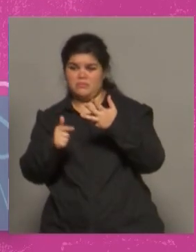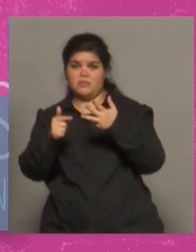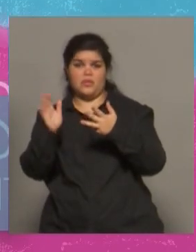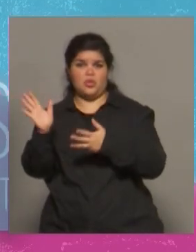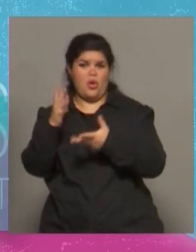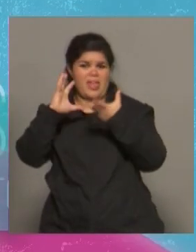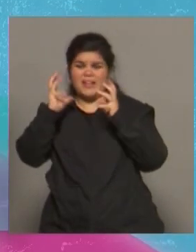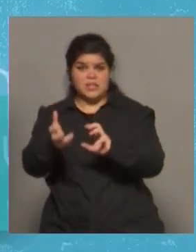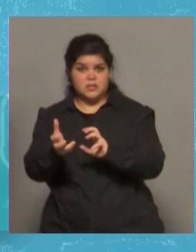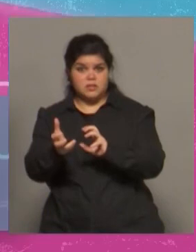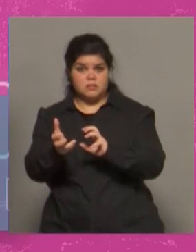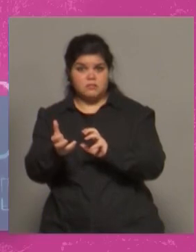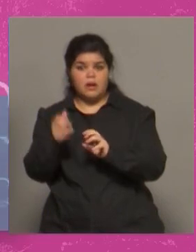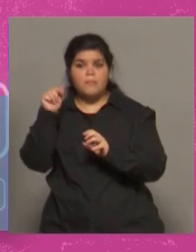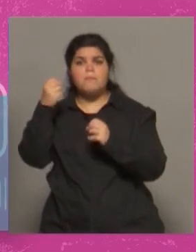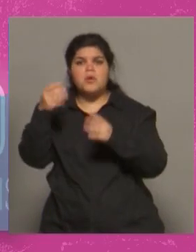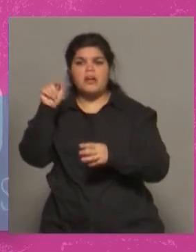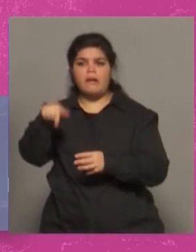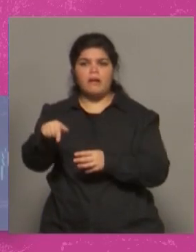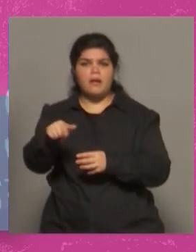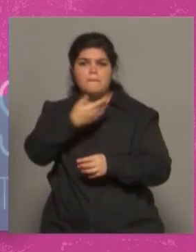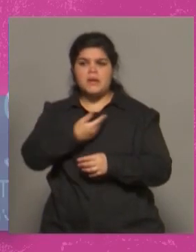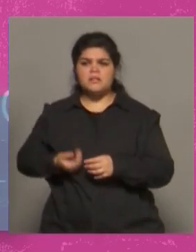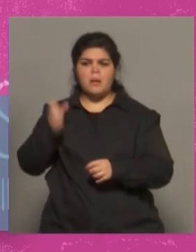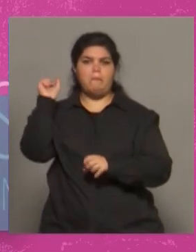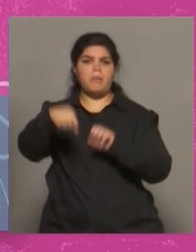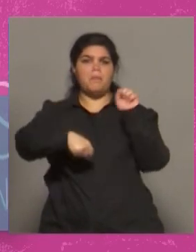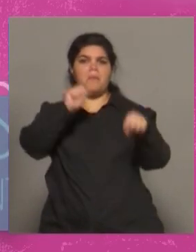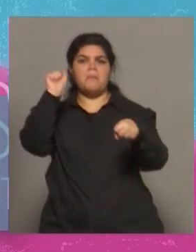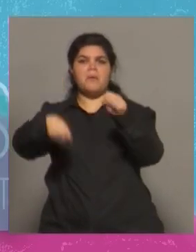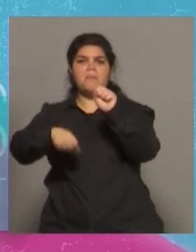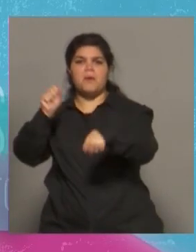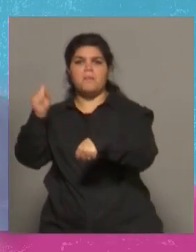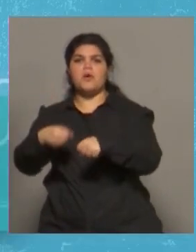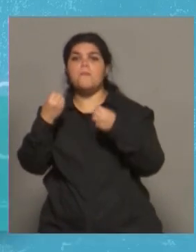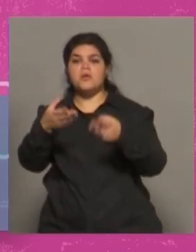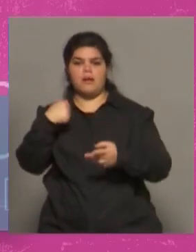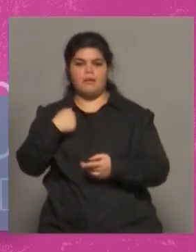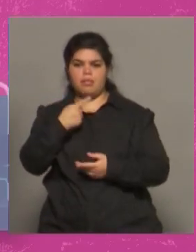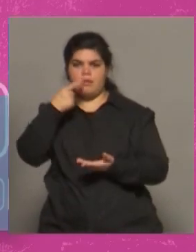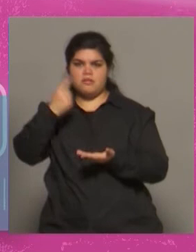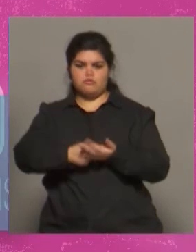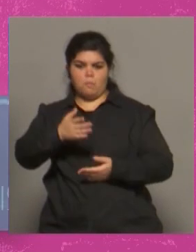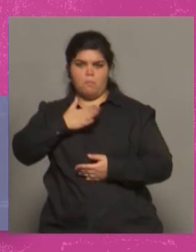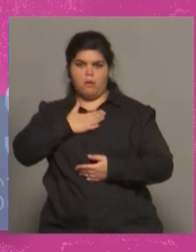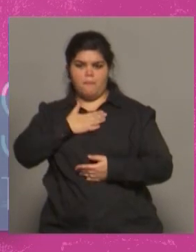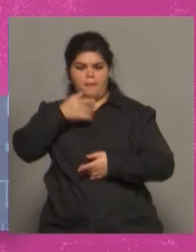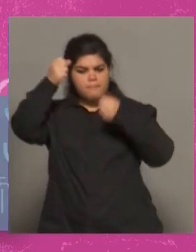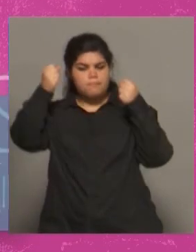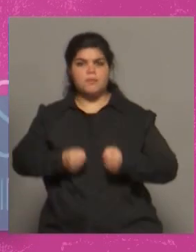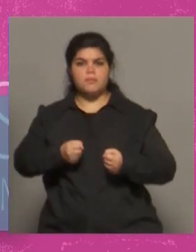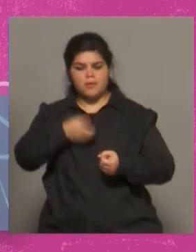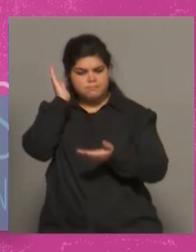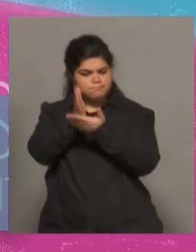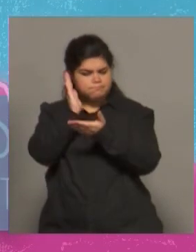llamársele, está haciendo oídos sordos, es justamente porque está siguiendo su ímpetu y no lo que